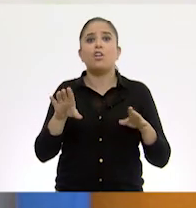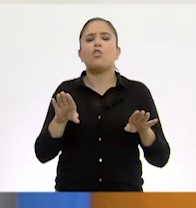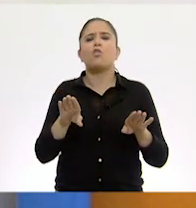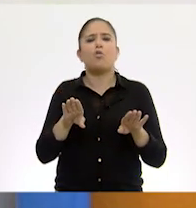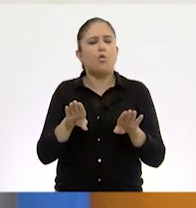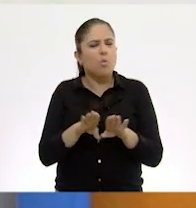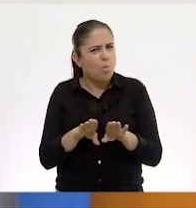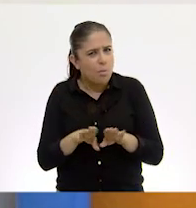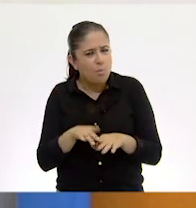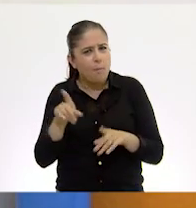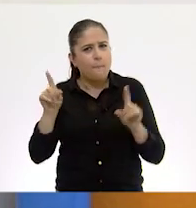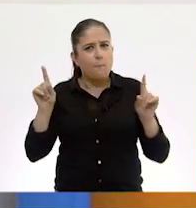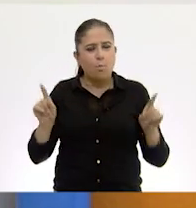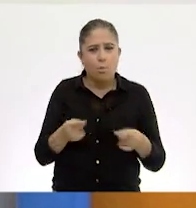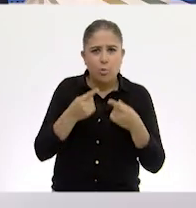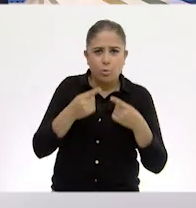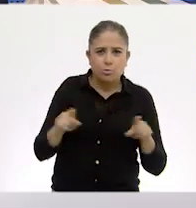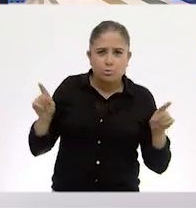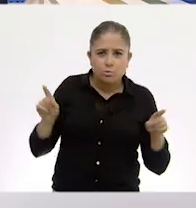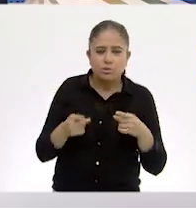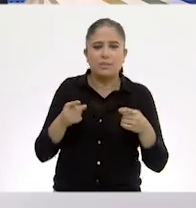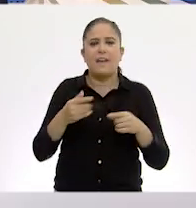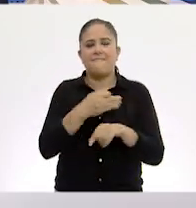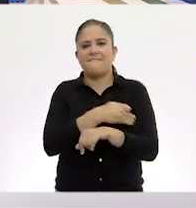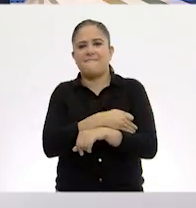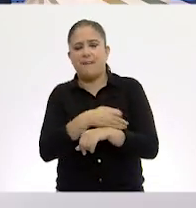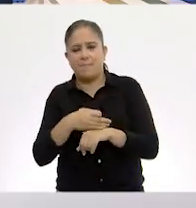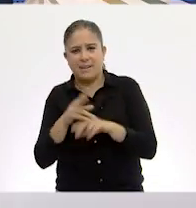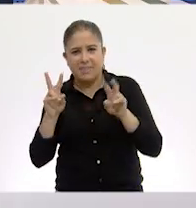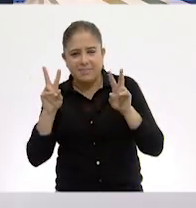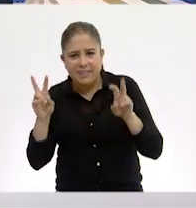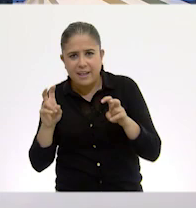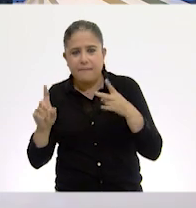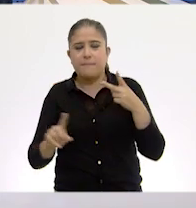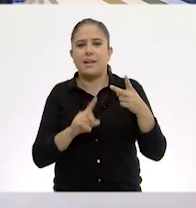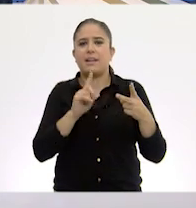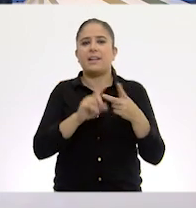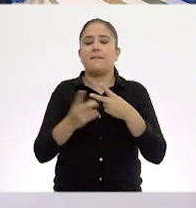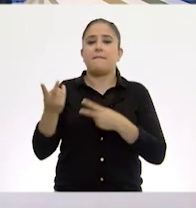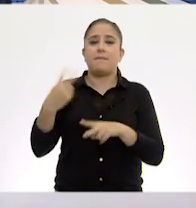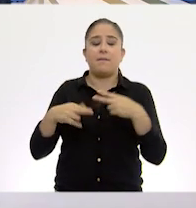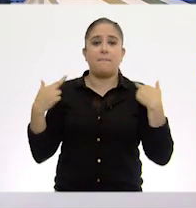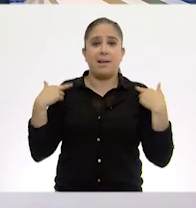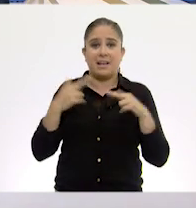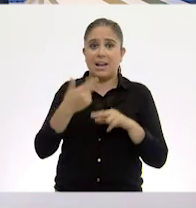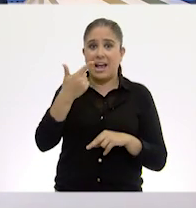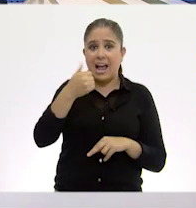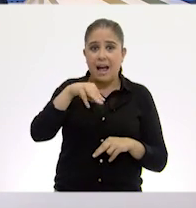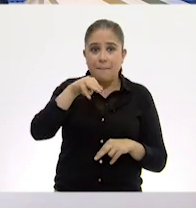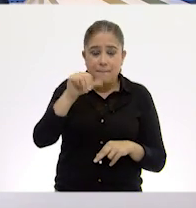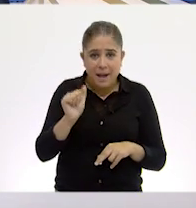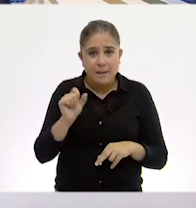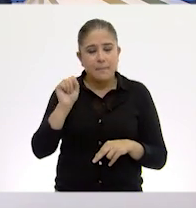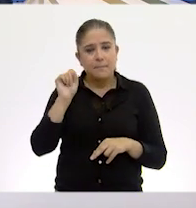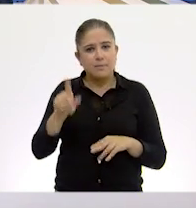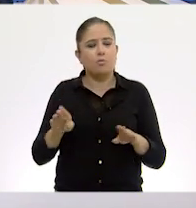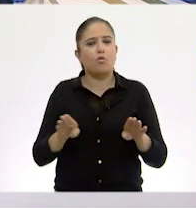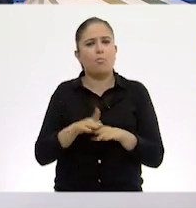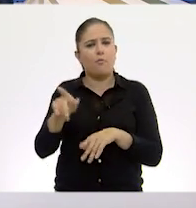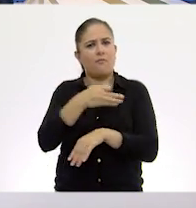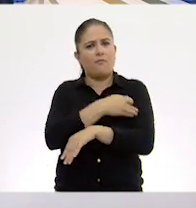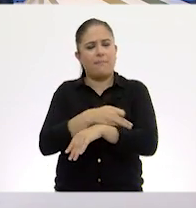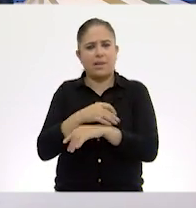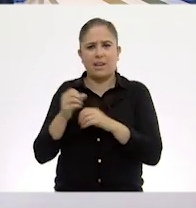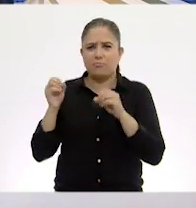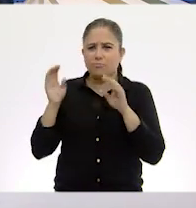influye también la música, nos habla de la familia. Uh-huh. Tuvimos la intervención del profesor Gama, también de cómo influyó su